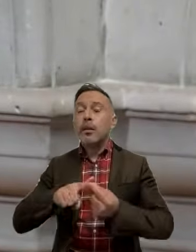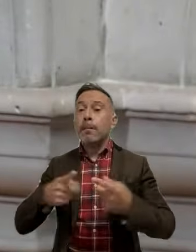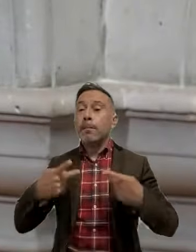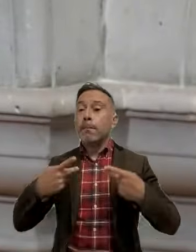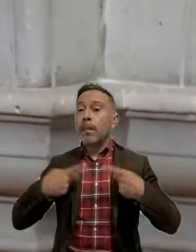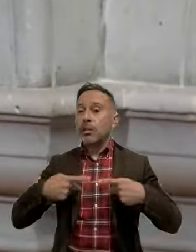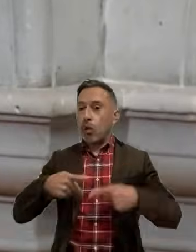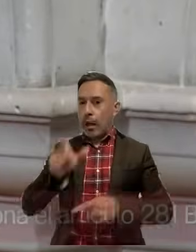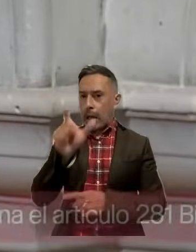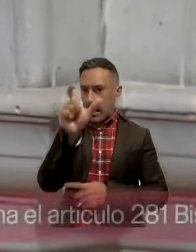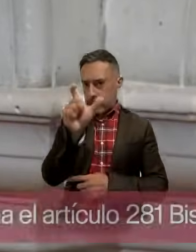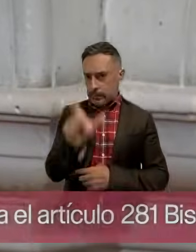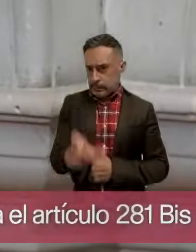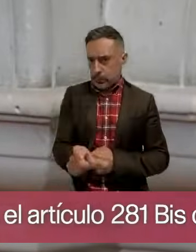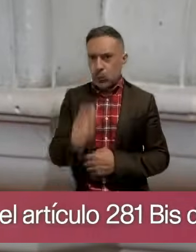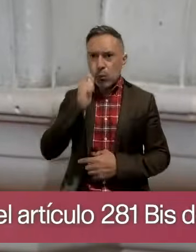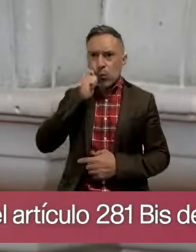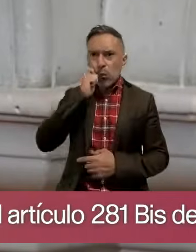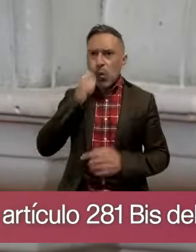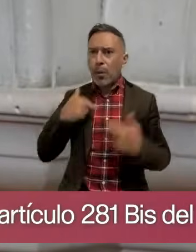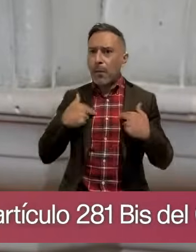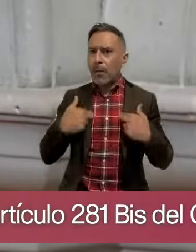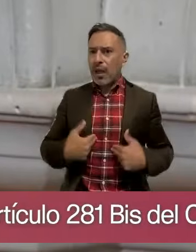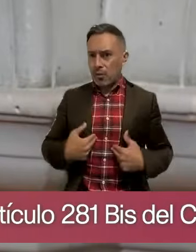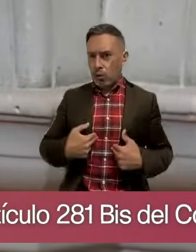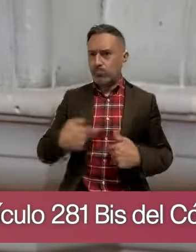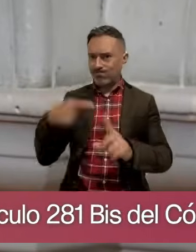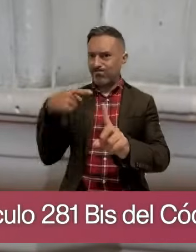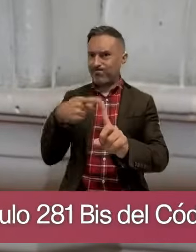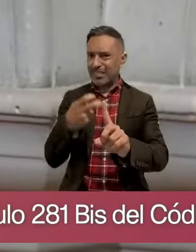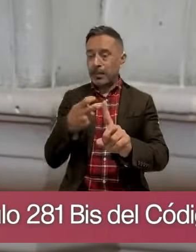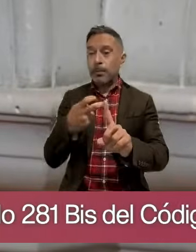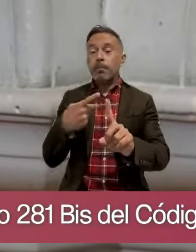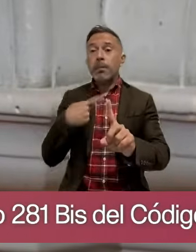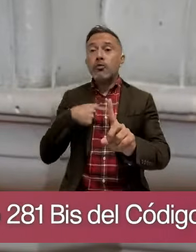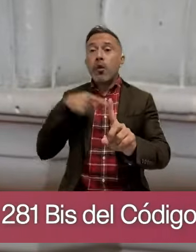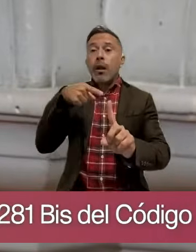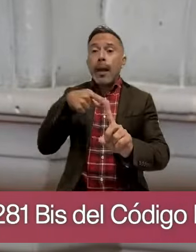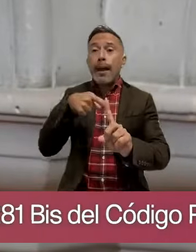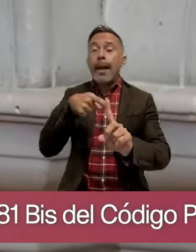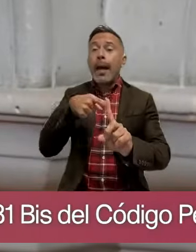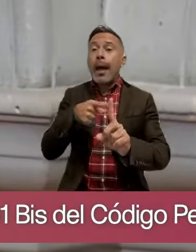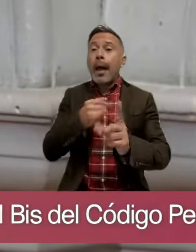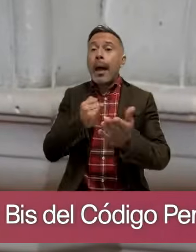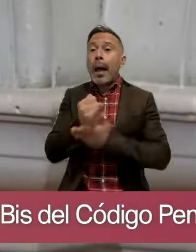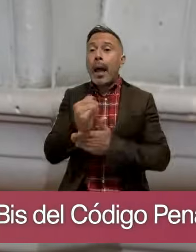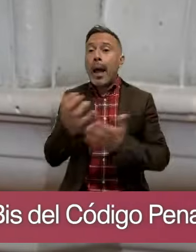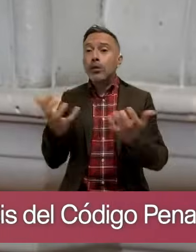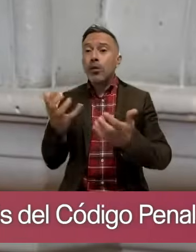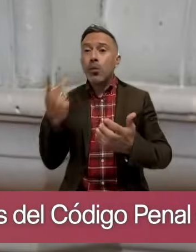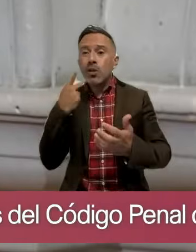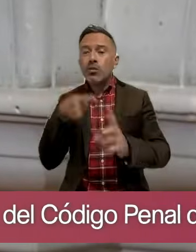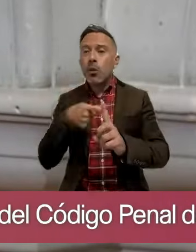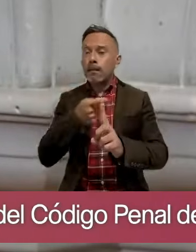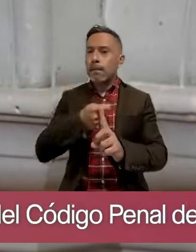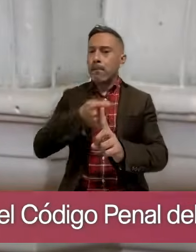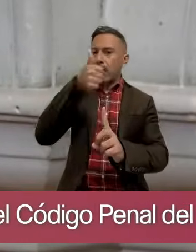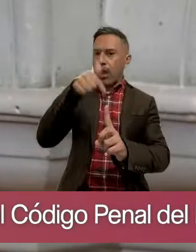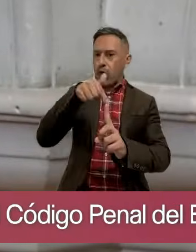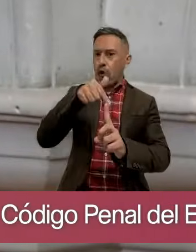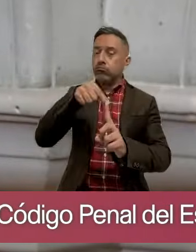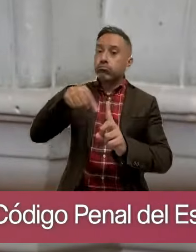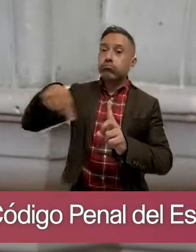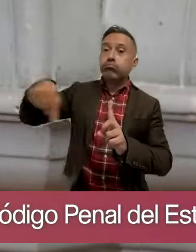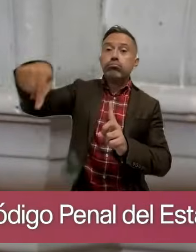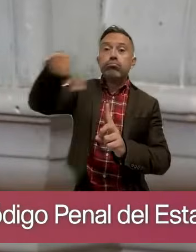porque para nosotros, toda persona es el principio y el fin de toda acción política. La vida humana,